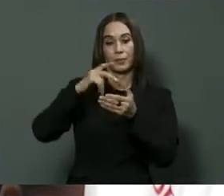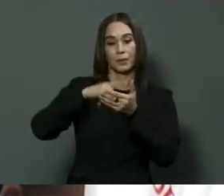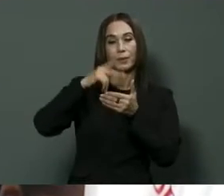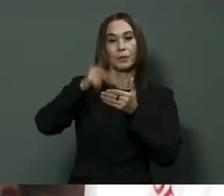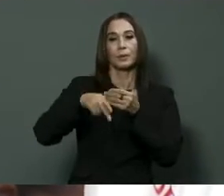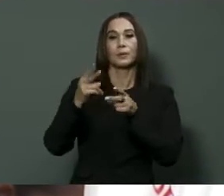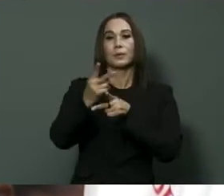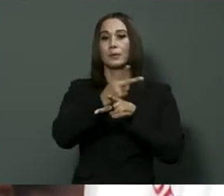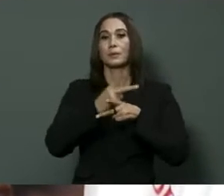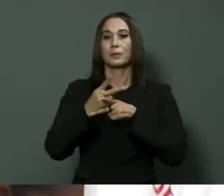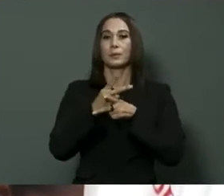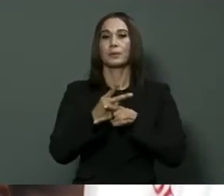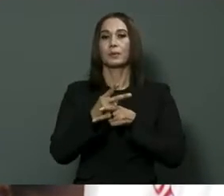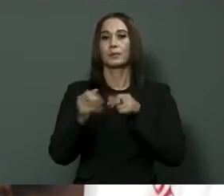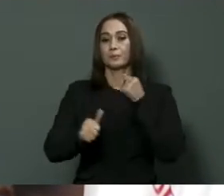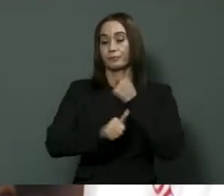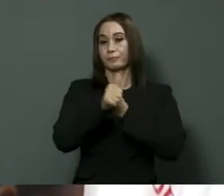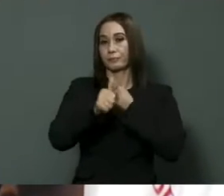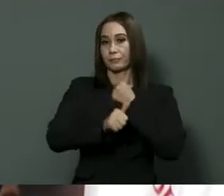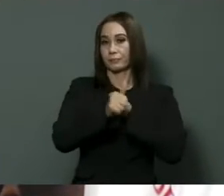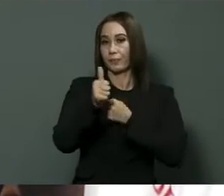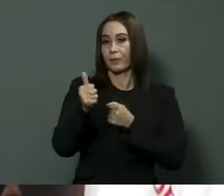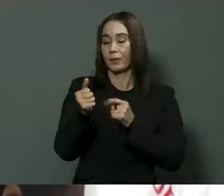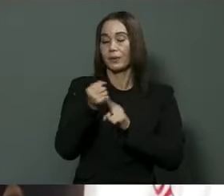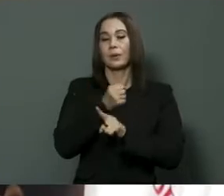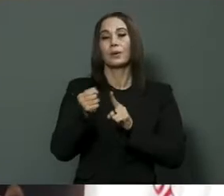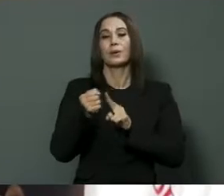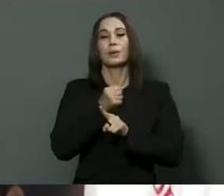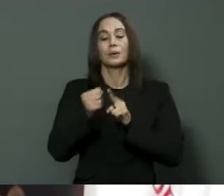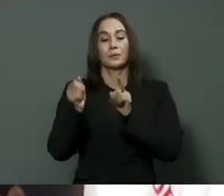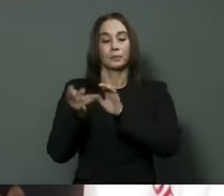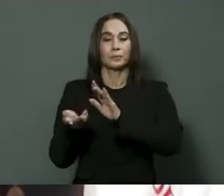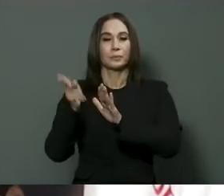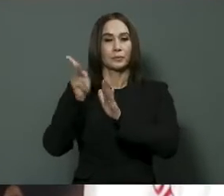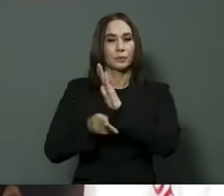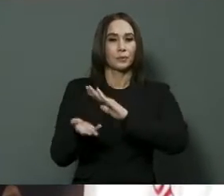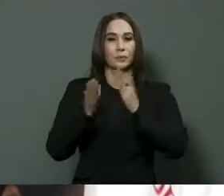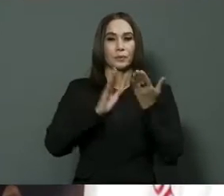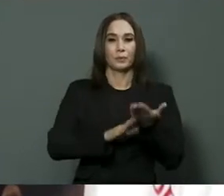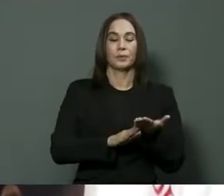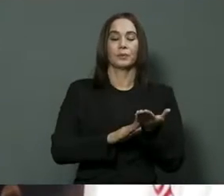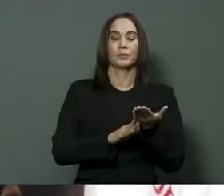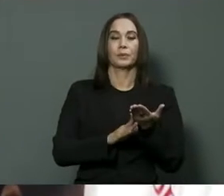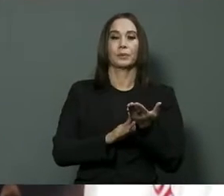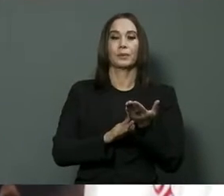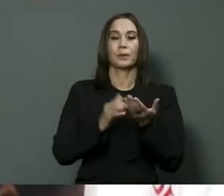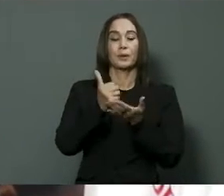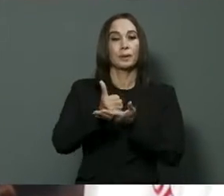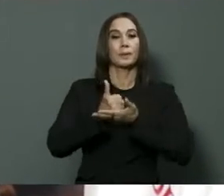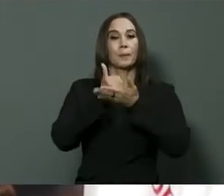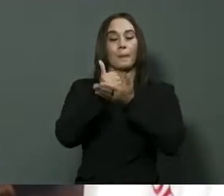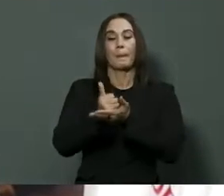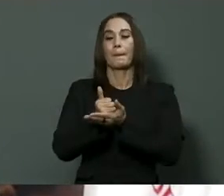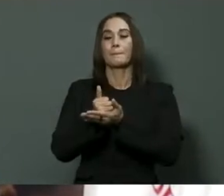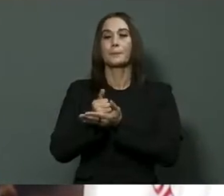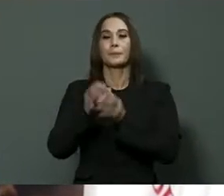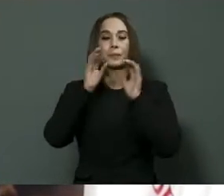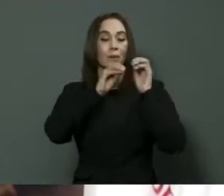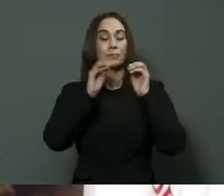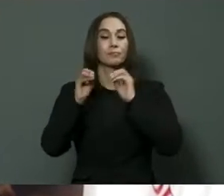sobre la prevención de violencia y criminalidad, fomentando la convivencia